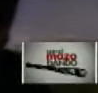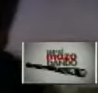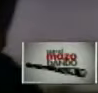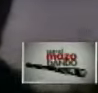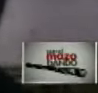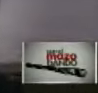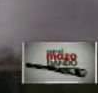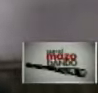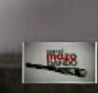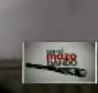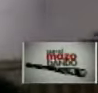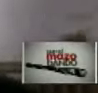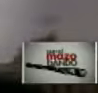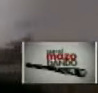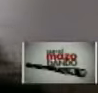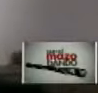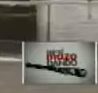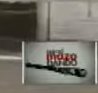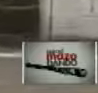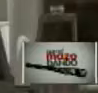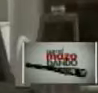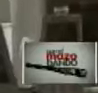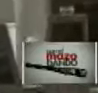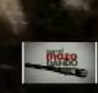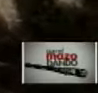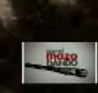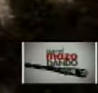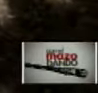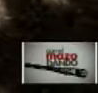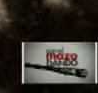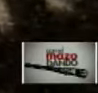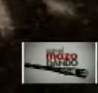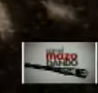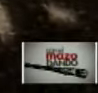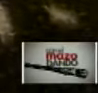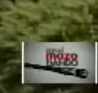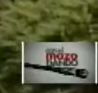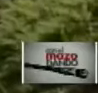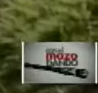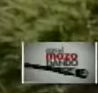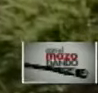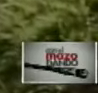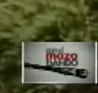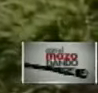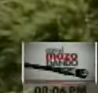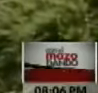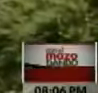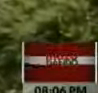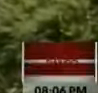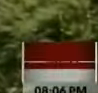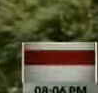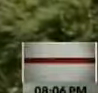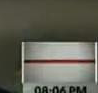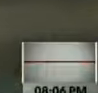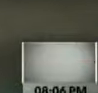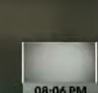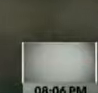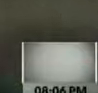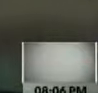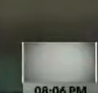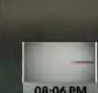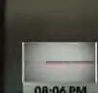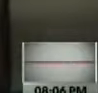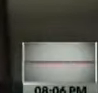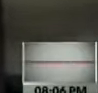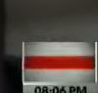Dios rogando y con el más orando. Anoche soñé la patria, anoche soñé la vida,